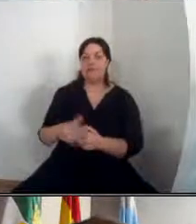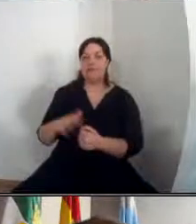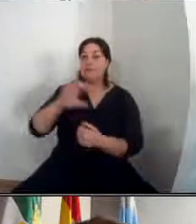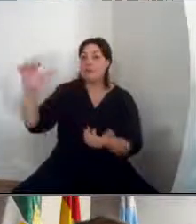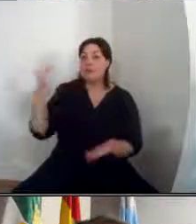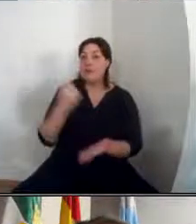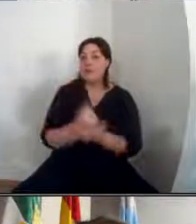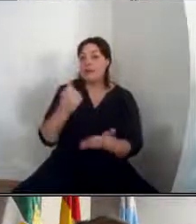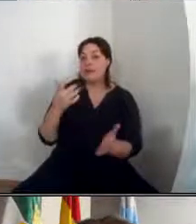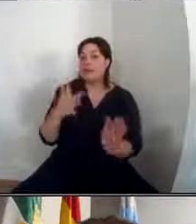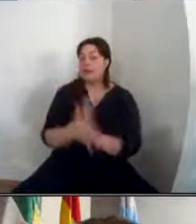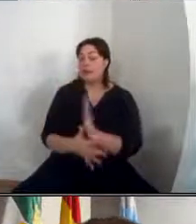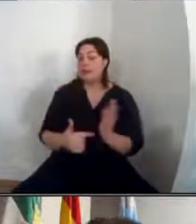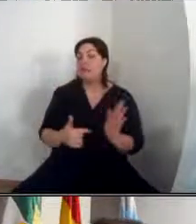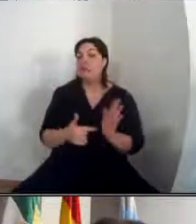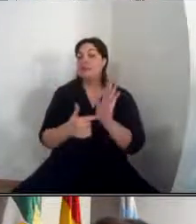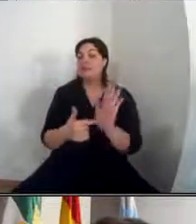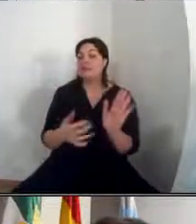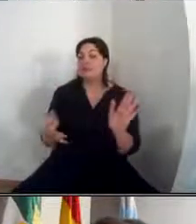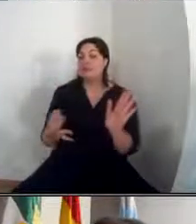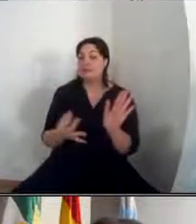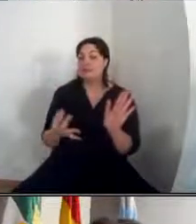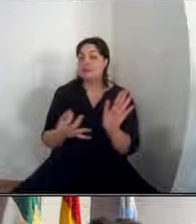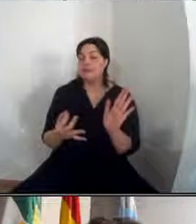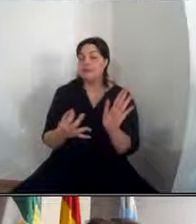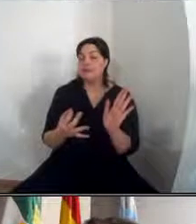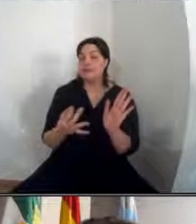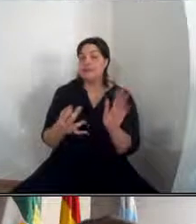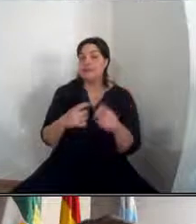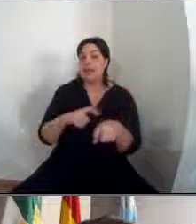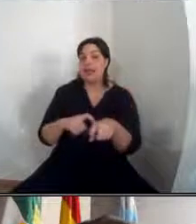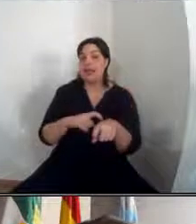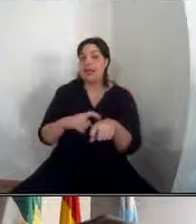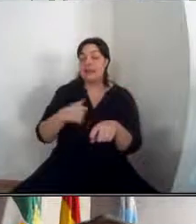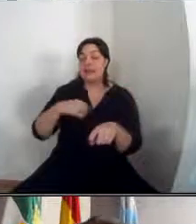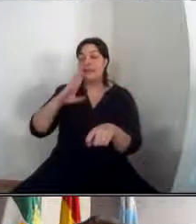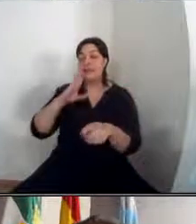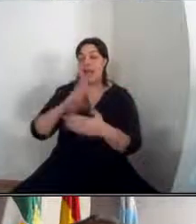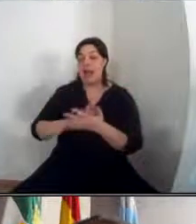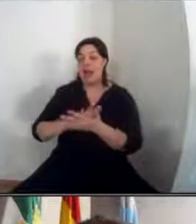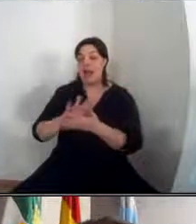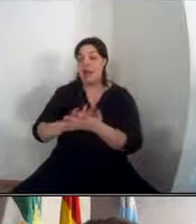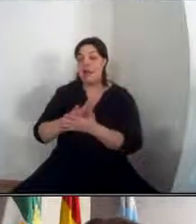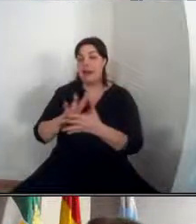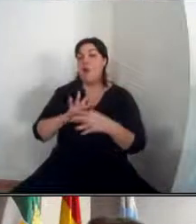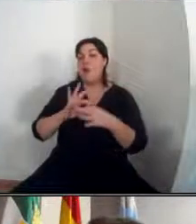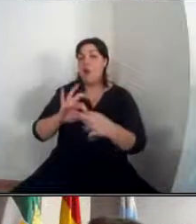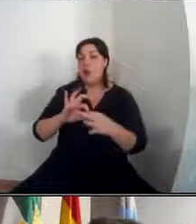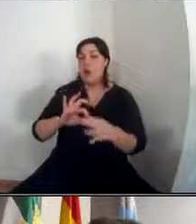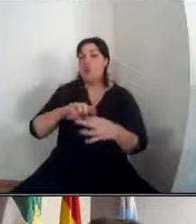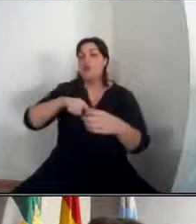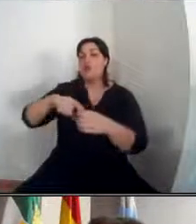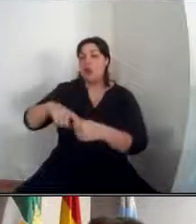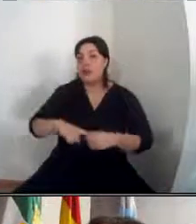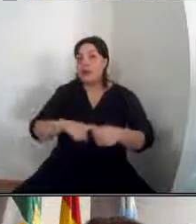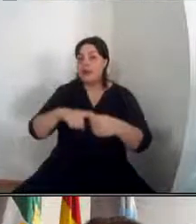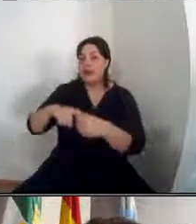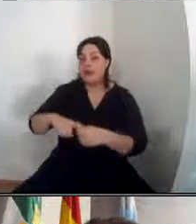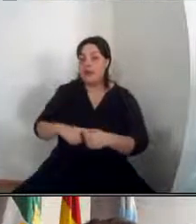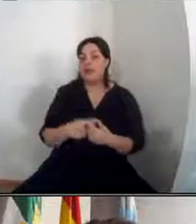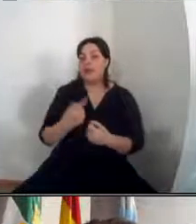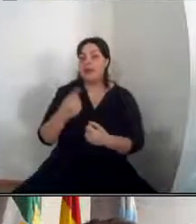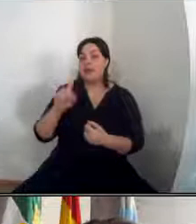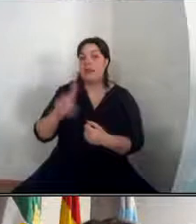debe representar fundamentalmente esos aspectos que yo comentaba de la unidad, de la solidaridad y